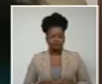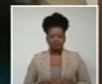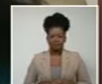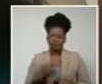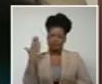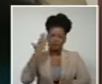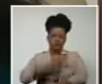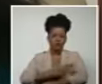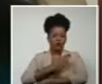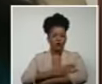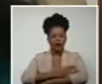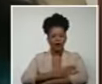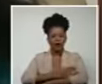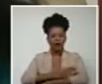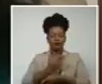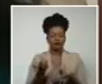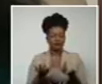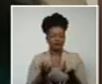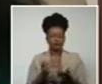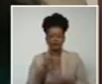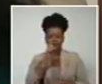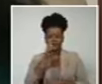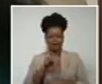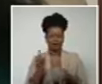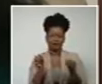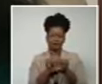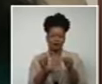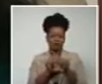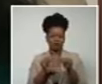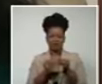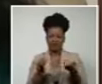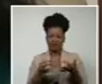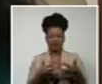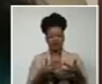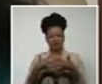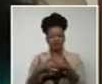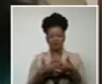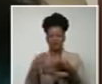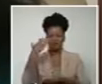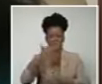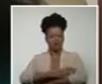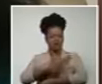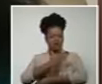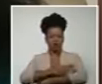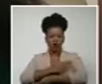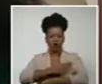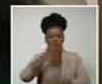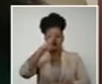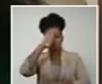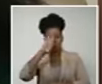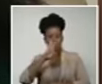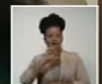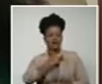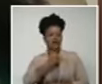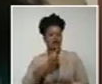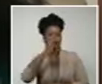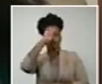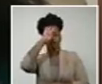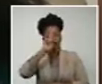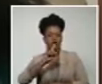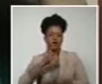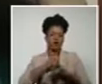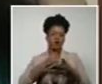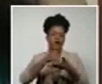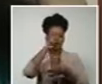por intereses mezquinos del capitalismo y del egoísmo para que Cuba no pueda llevar esta salud a